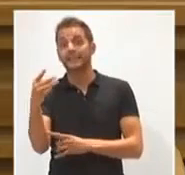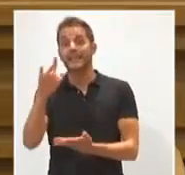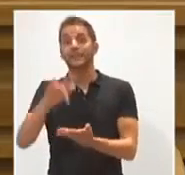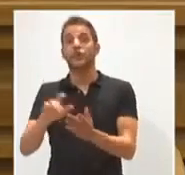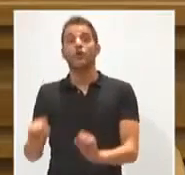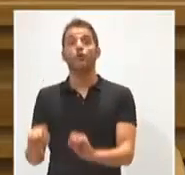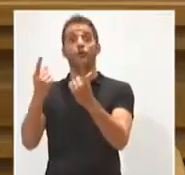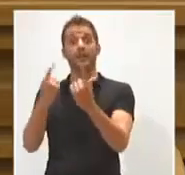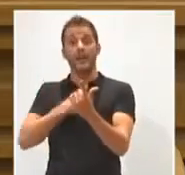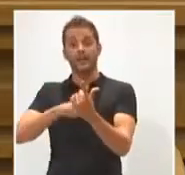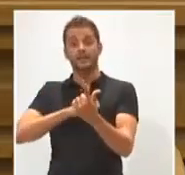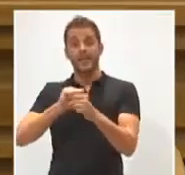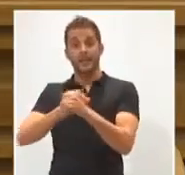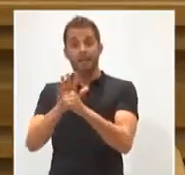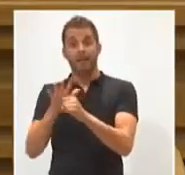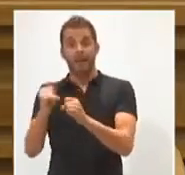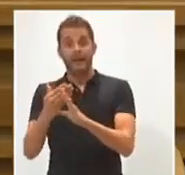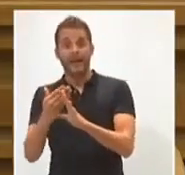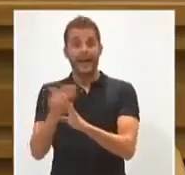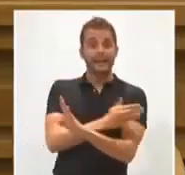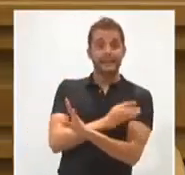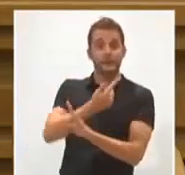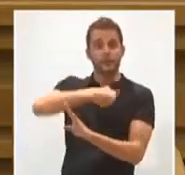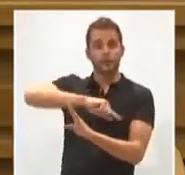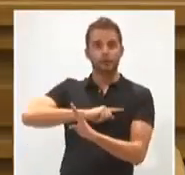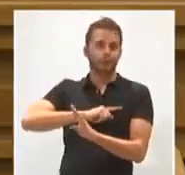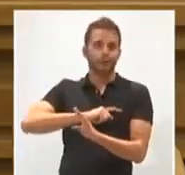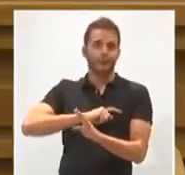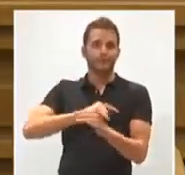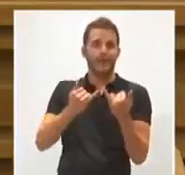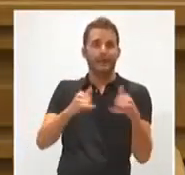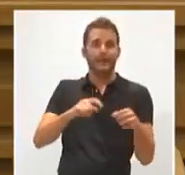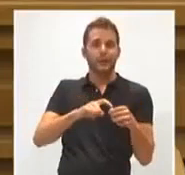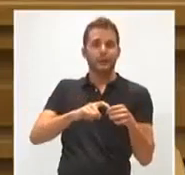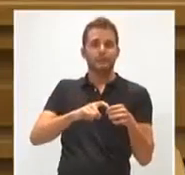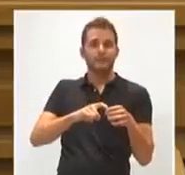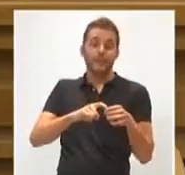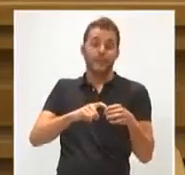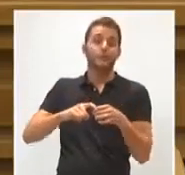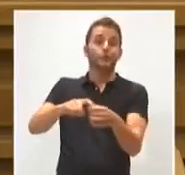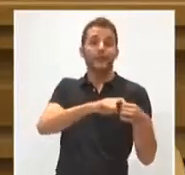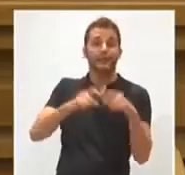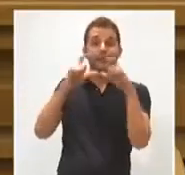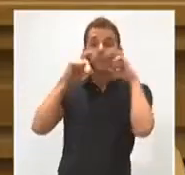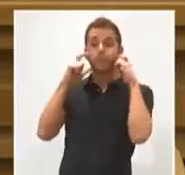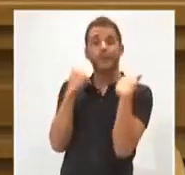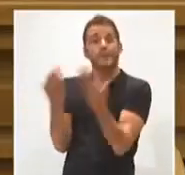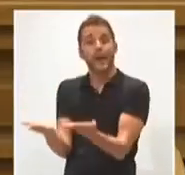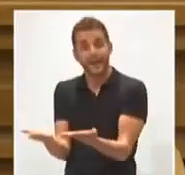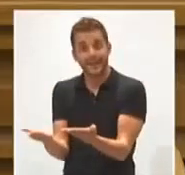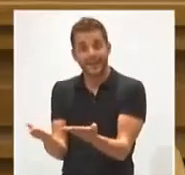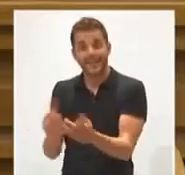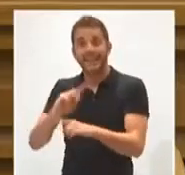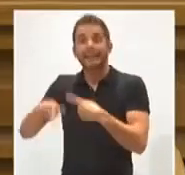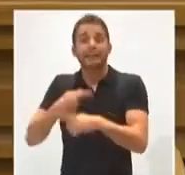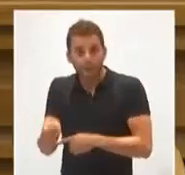el virus en españa estábamos regalando haciendo un acto de solidaridad con los chinos regalándoles mascarillas y luego intentando